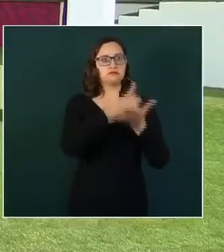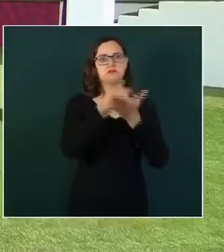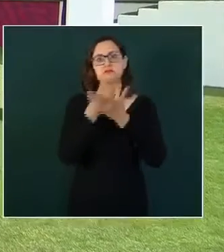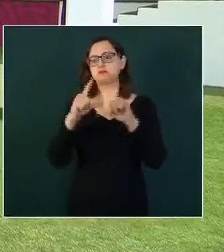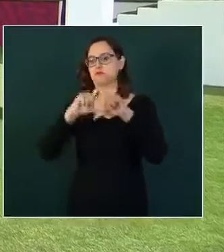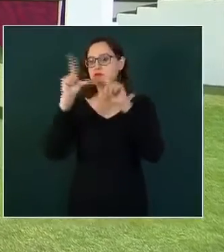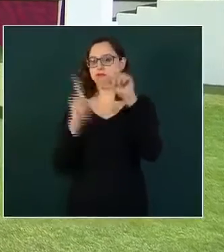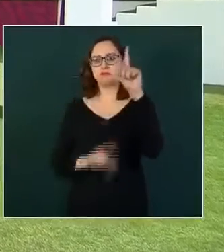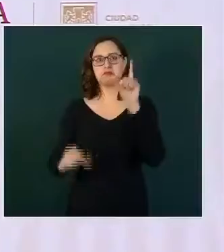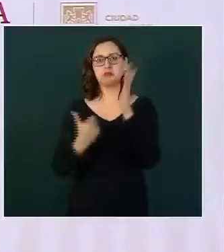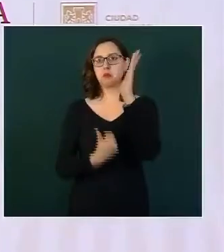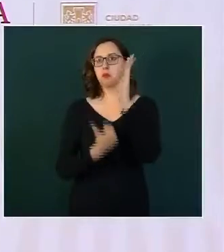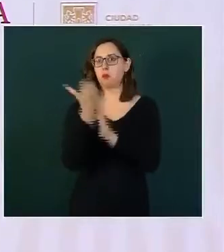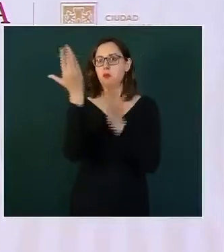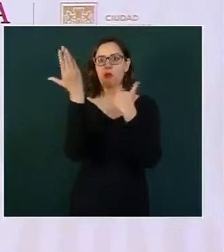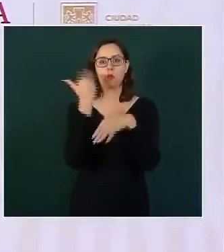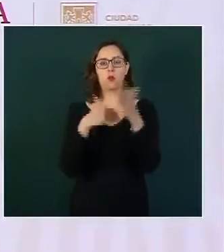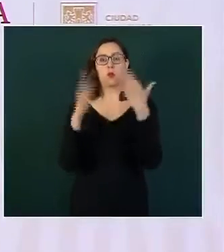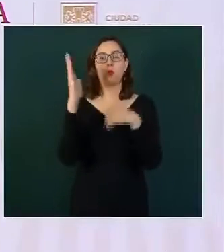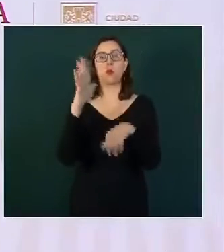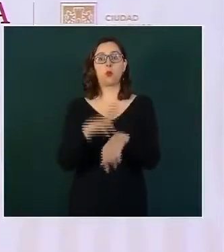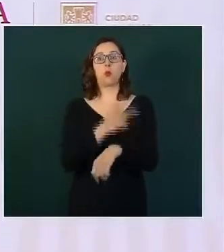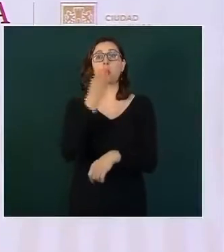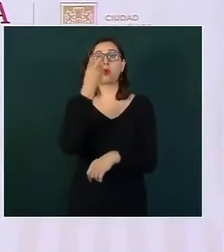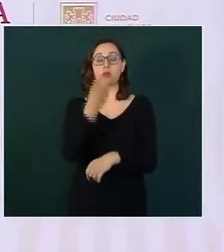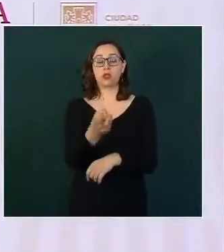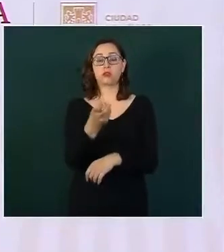nacional. Por ello, una de las